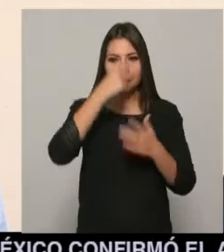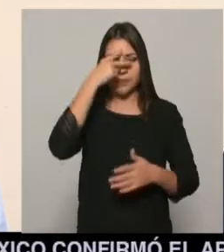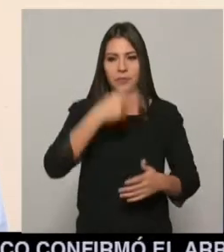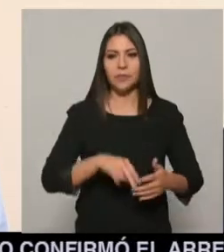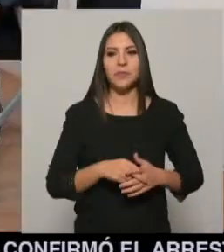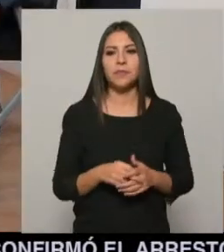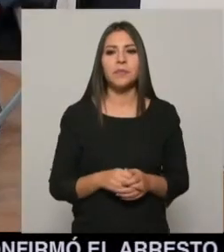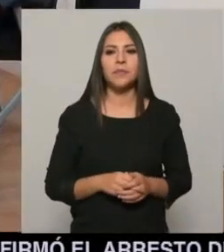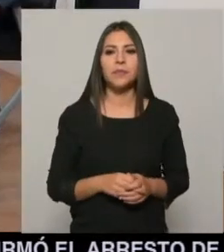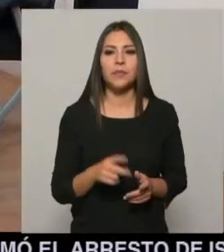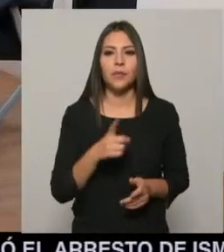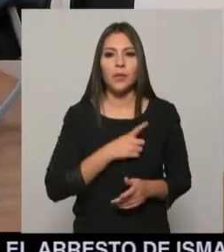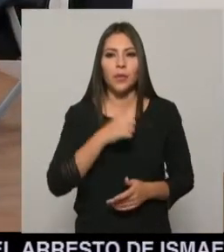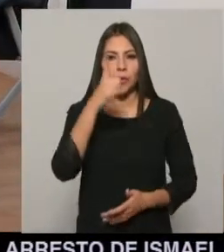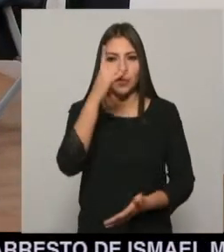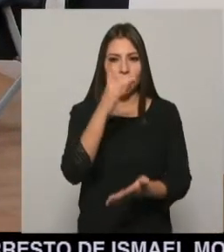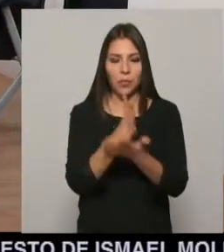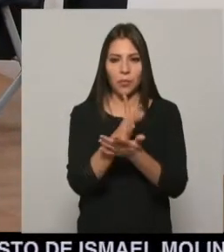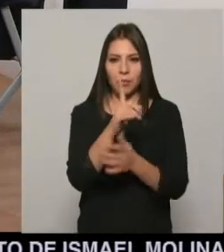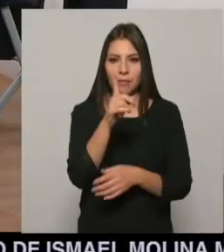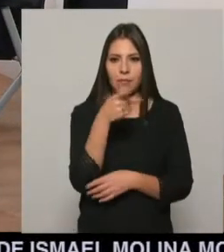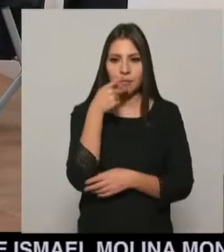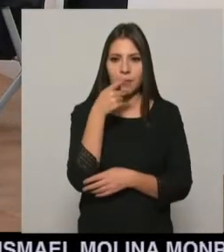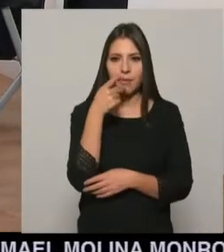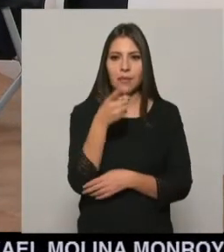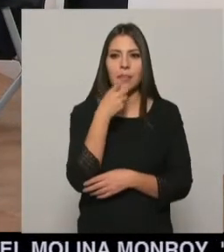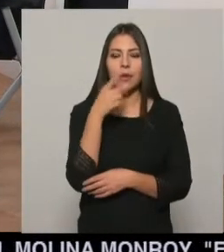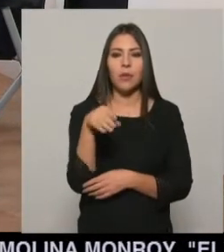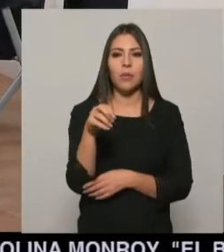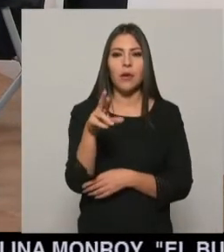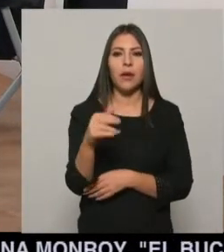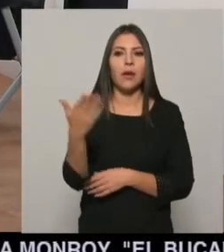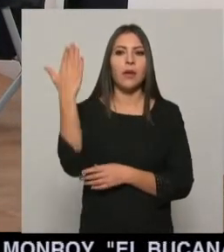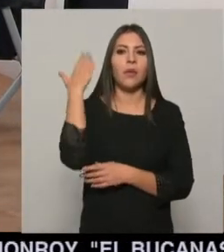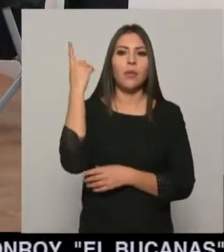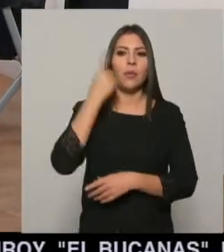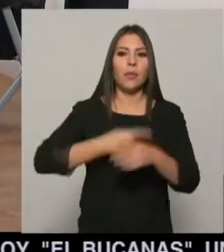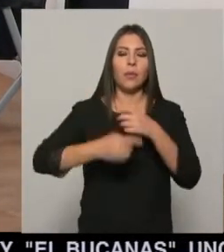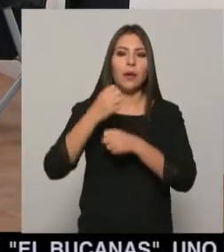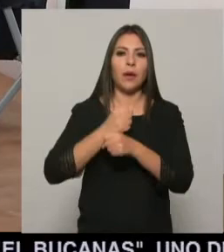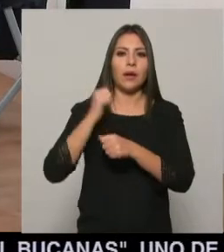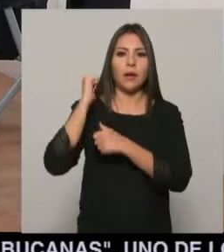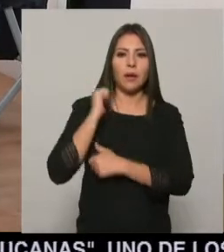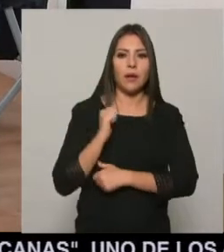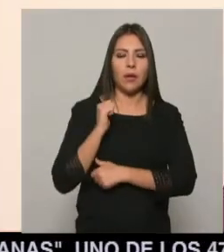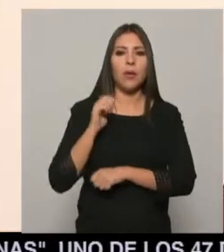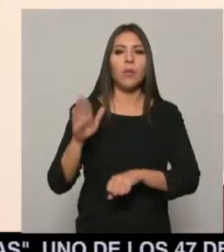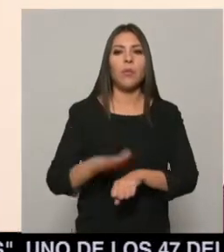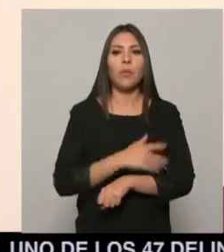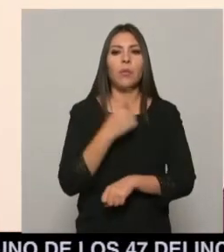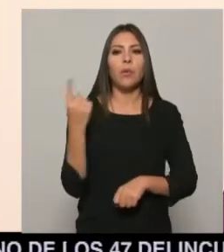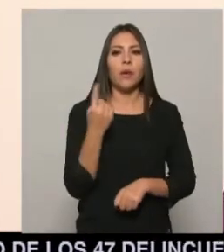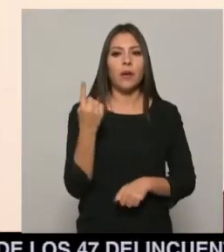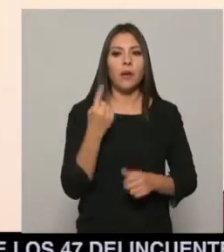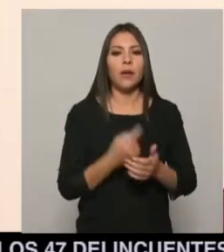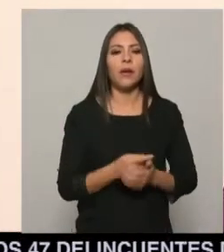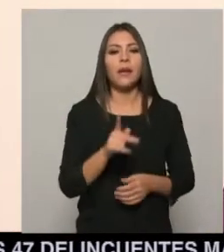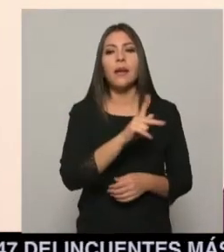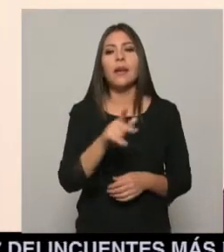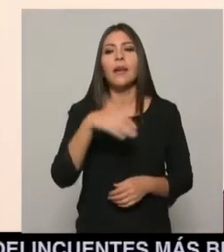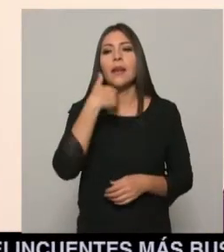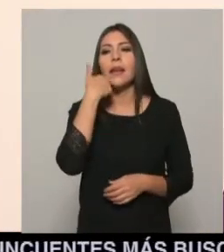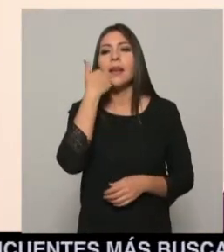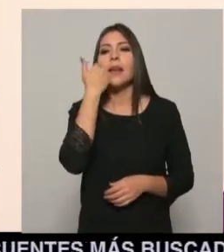una aclaración. Morena presidió la mesa directiva el año pasado porque recurrieron a la técnica de mandarle